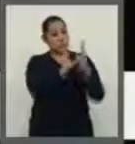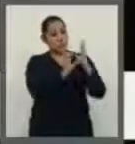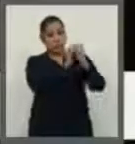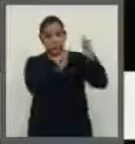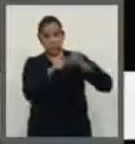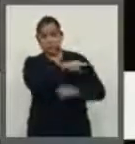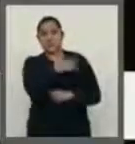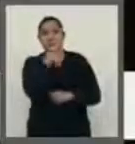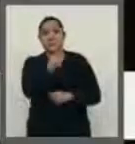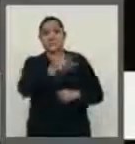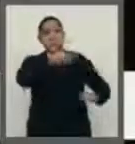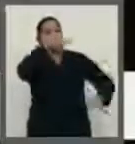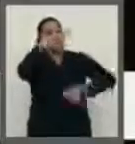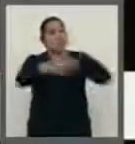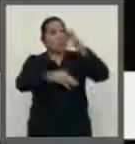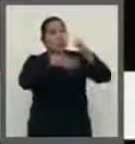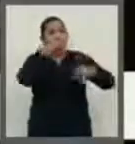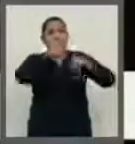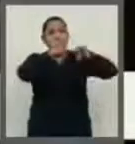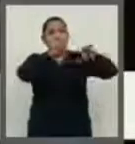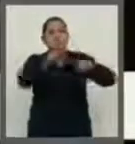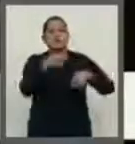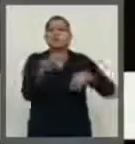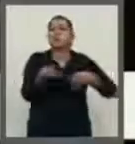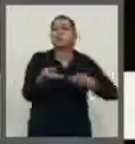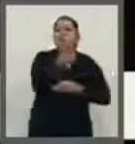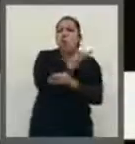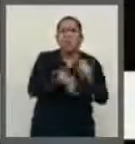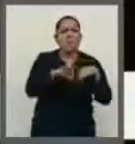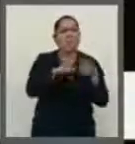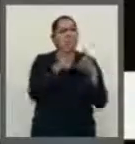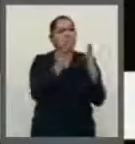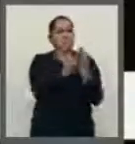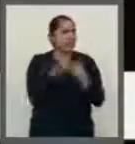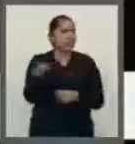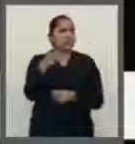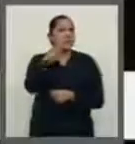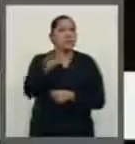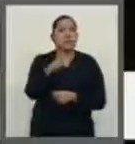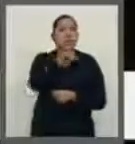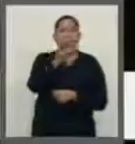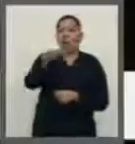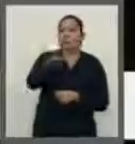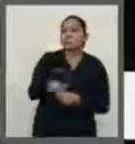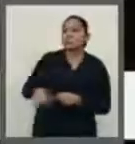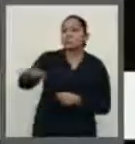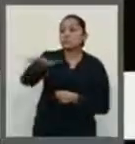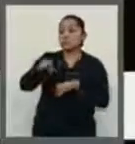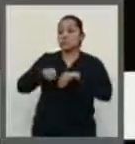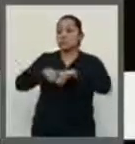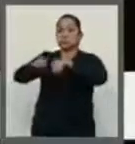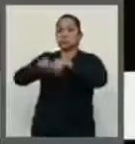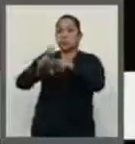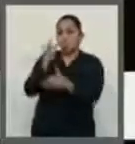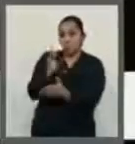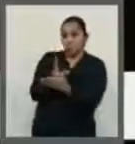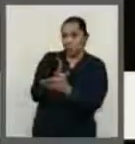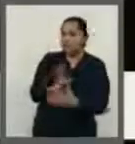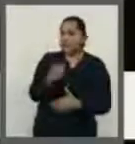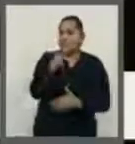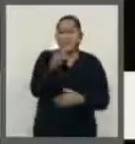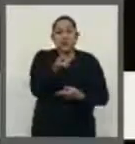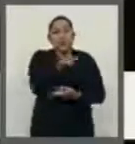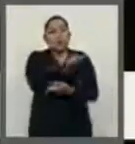propaganda bajo cualquier modalidad, no comunicación social. Ahí nos quedamos cortos en la iniciativa. Y en el